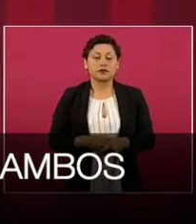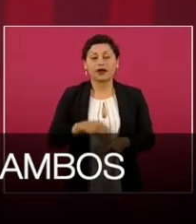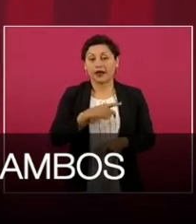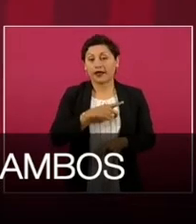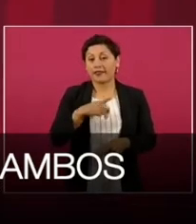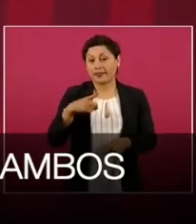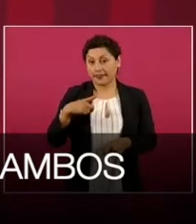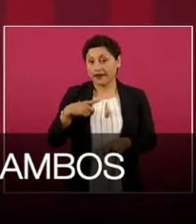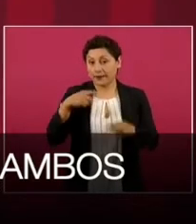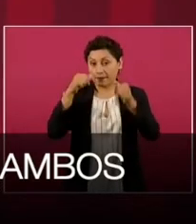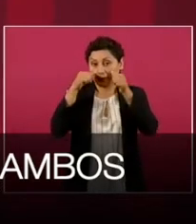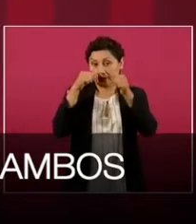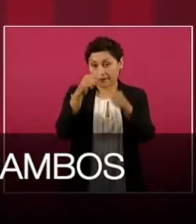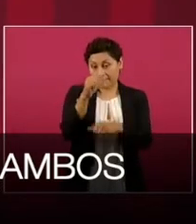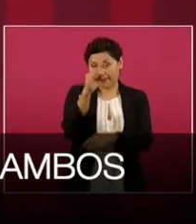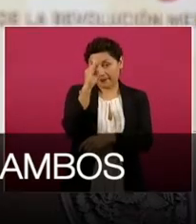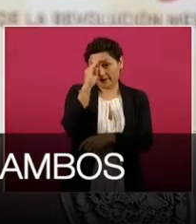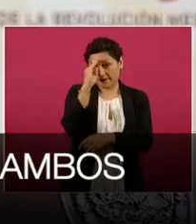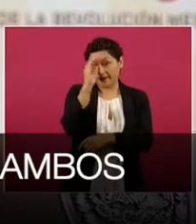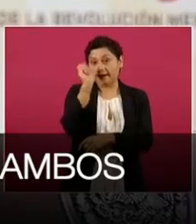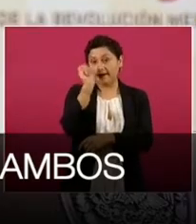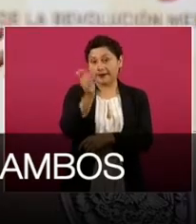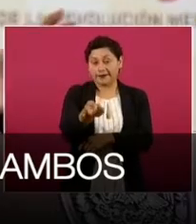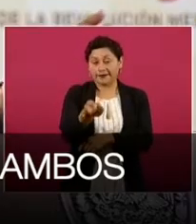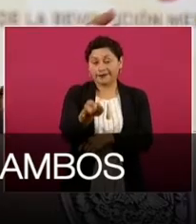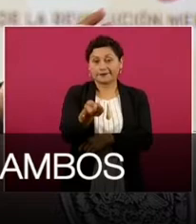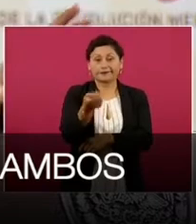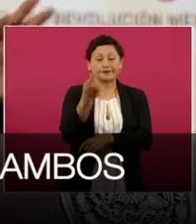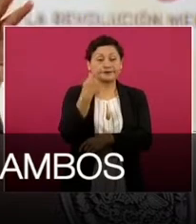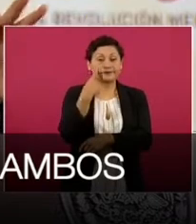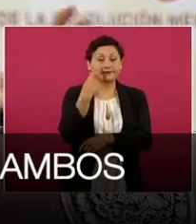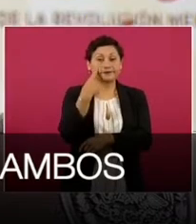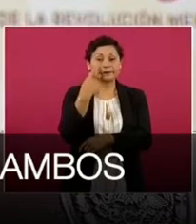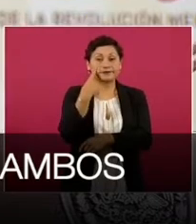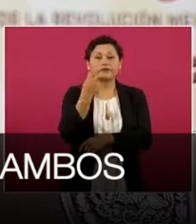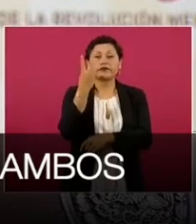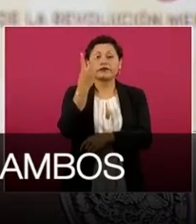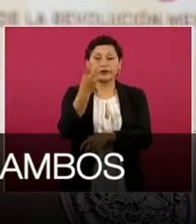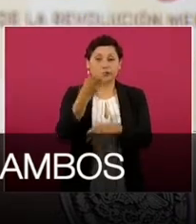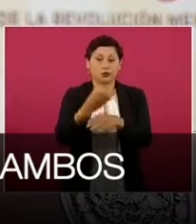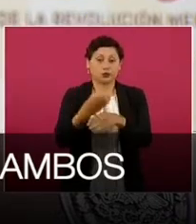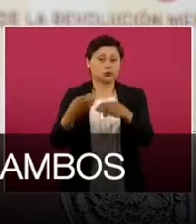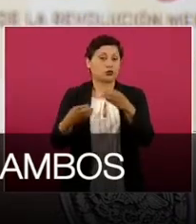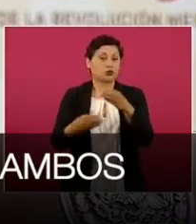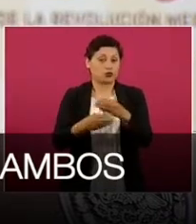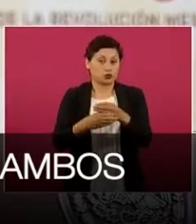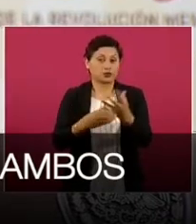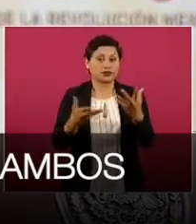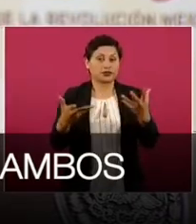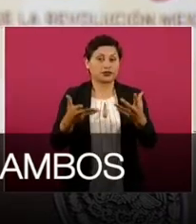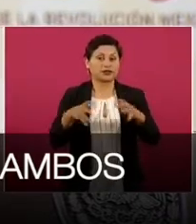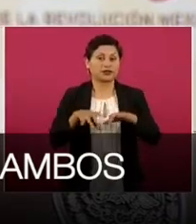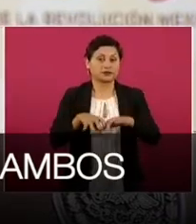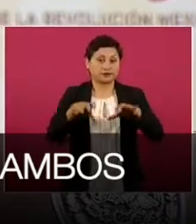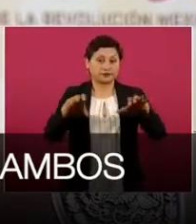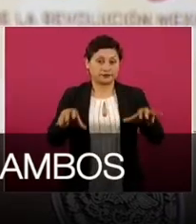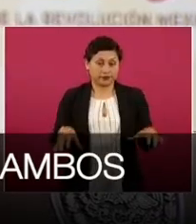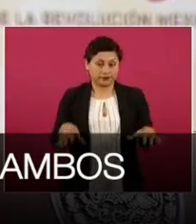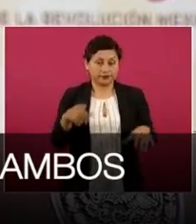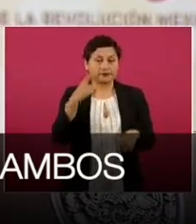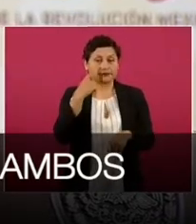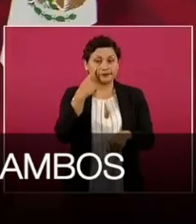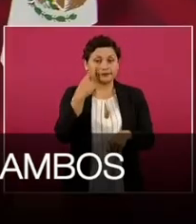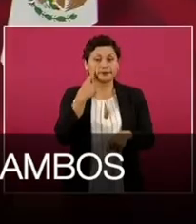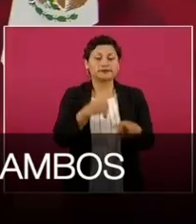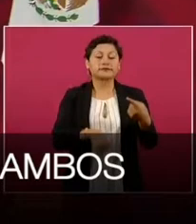presidente Andrés Manuel López Obrador aseguró que ahora se trata de argumentar defender a México. En su conferencia, el mandatario descartó